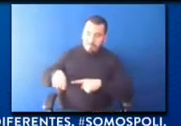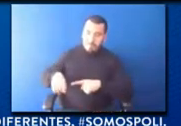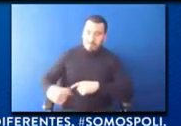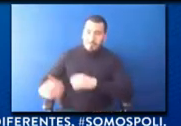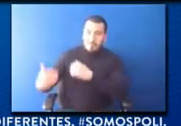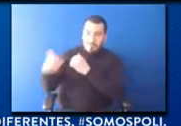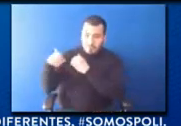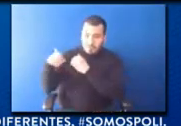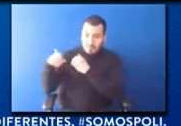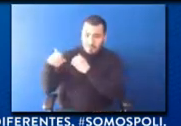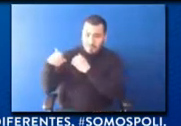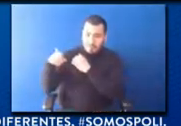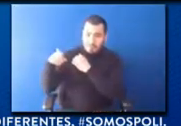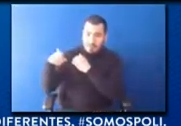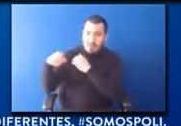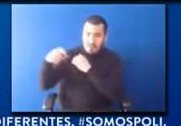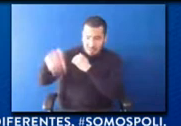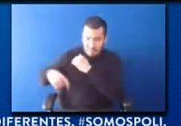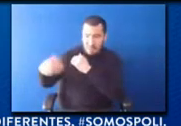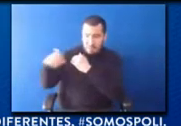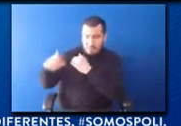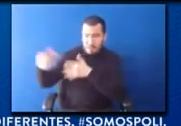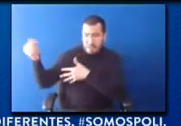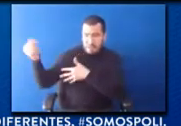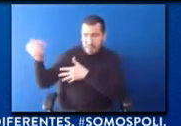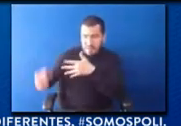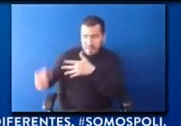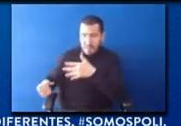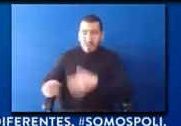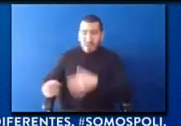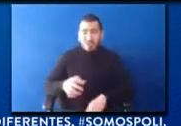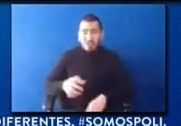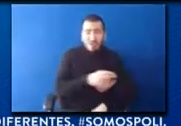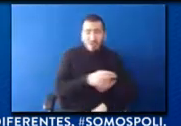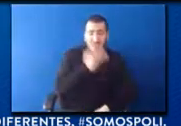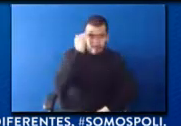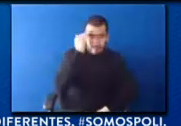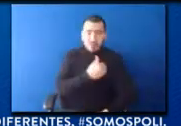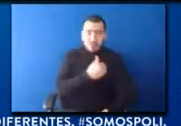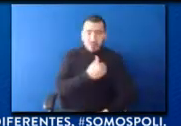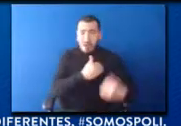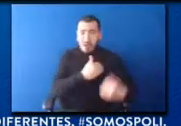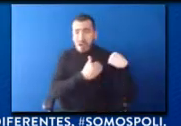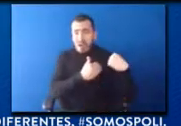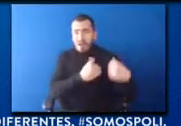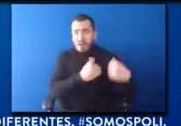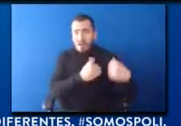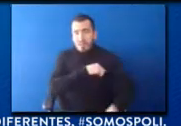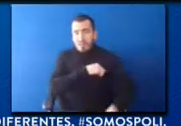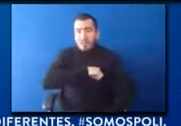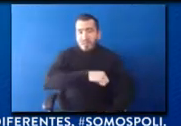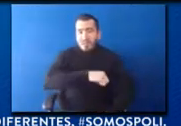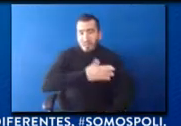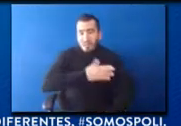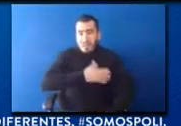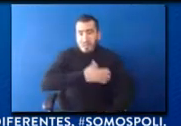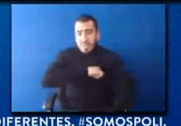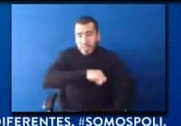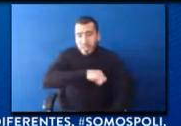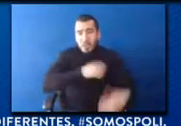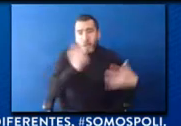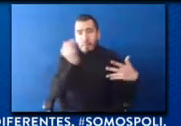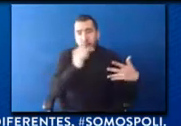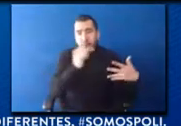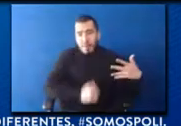que devolver, es que eso es mi derecho, este es mi derecho. ¿Cuánto sabemos de nuestros deberes? Para todo. Deberes financieros